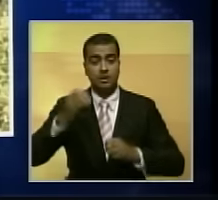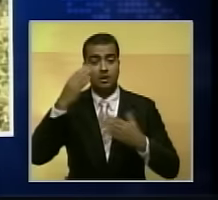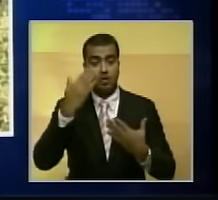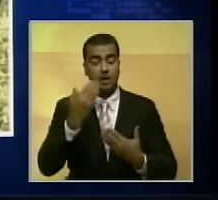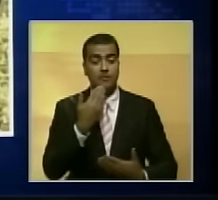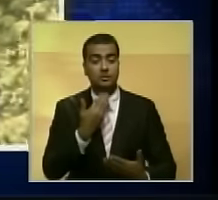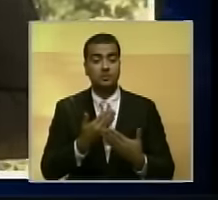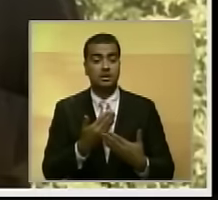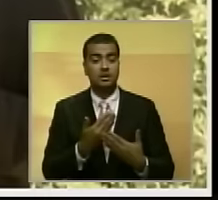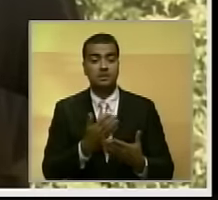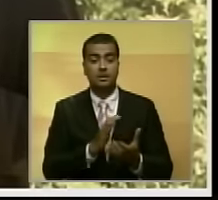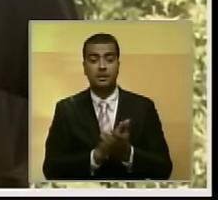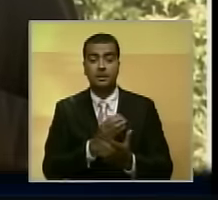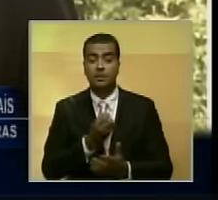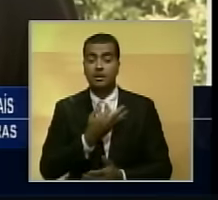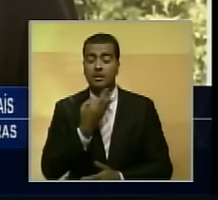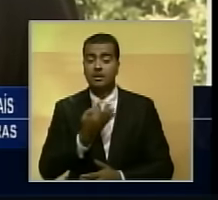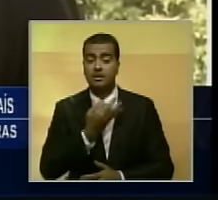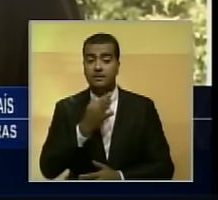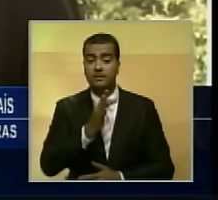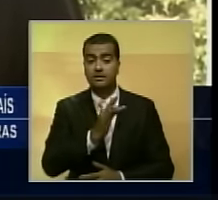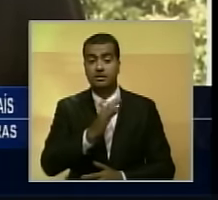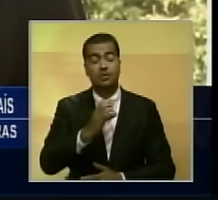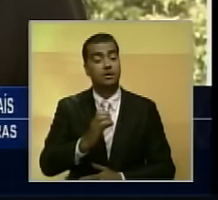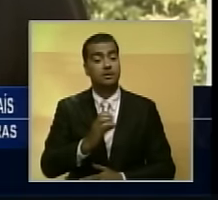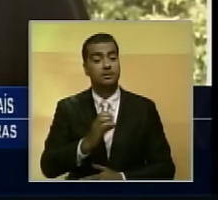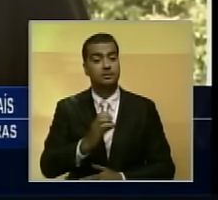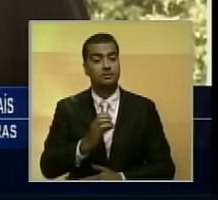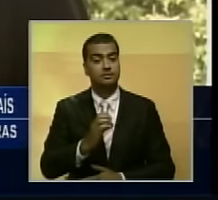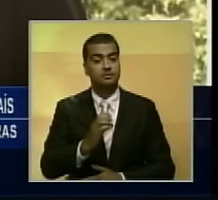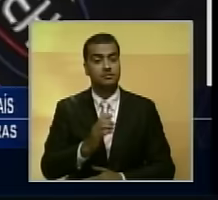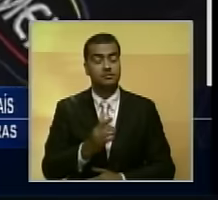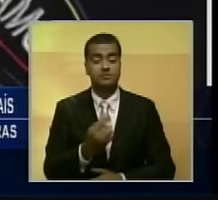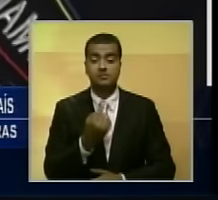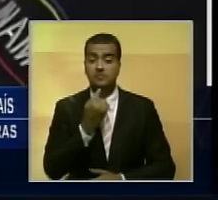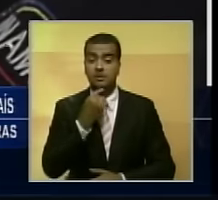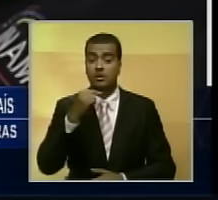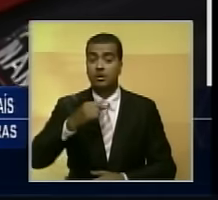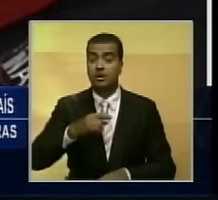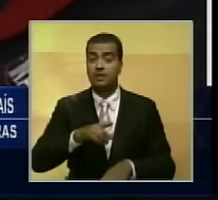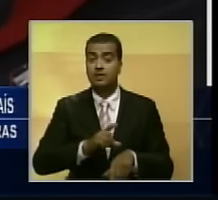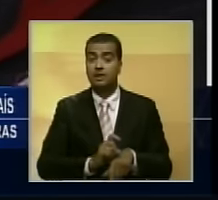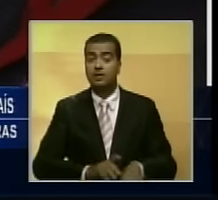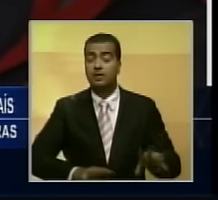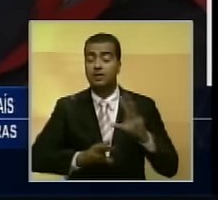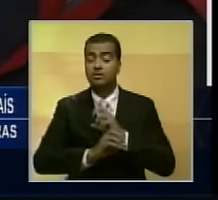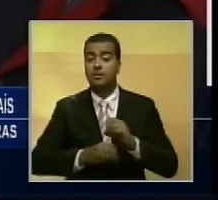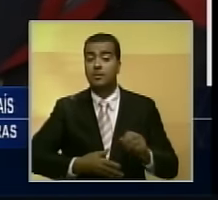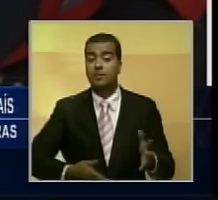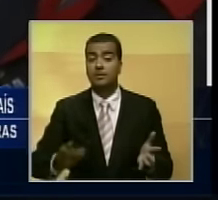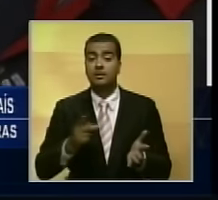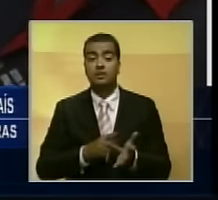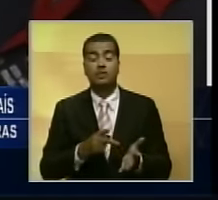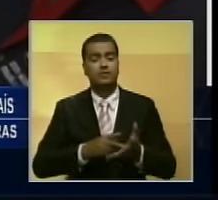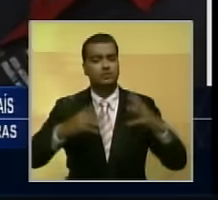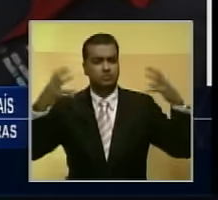muchísimas gracias, amigos. Buenas tardes. Francisco Castro, pronosticador de INAMEG, dijo que esta tarde-noche podrían presentarse otra vez chubascos